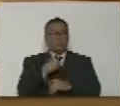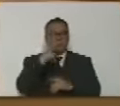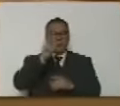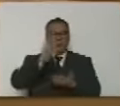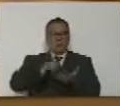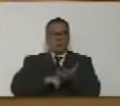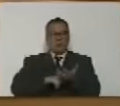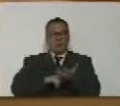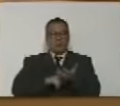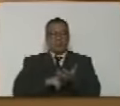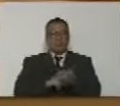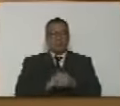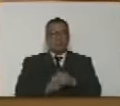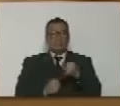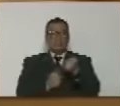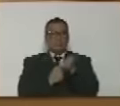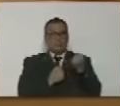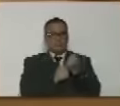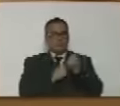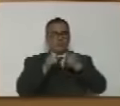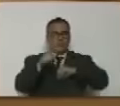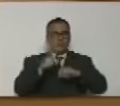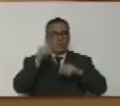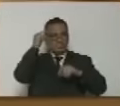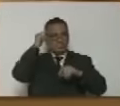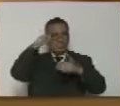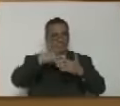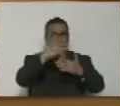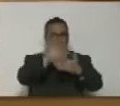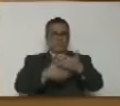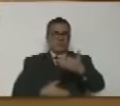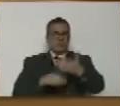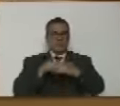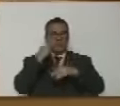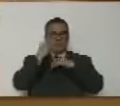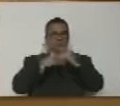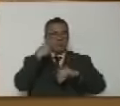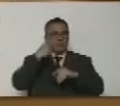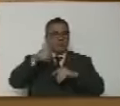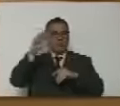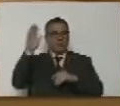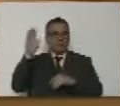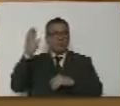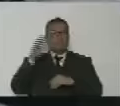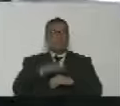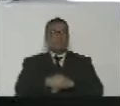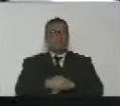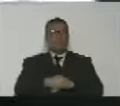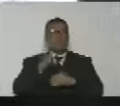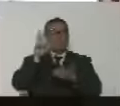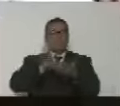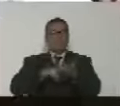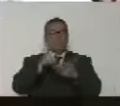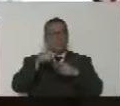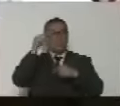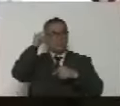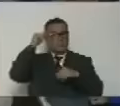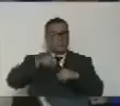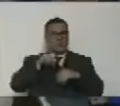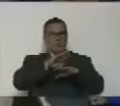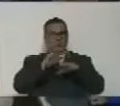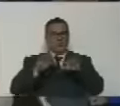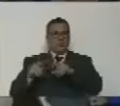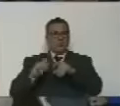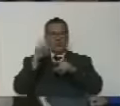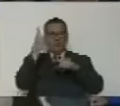favor del proyecto de orden del día leído, si no se manifestaron con la señal de costumbre. Queda aprobado el orden del día. Ciudadana